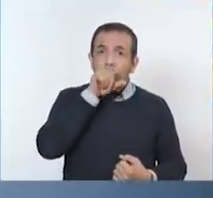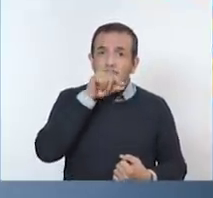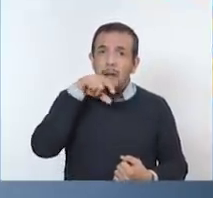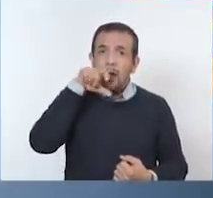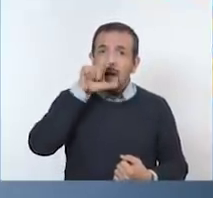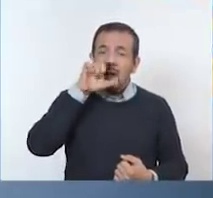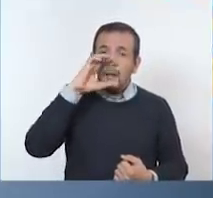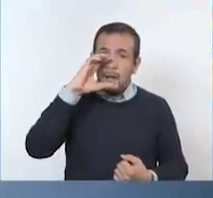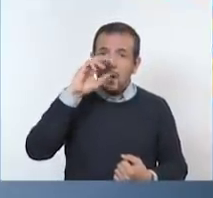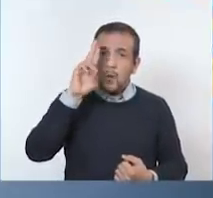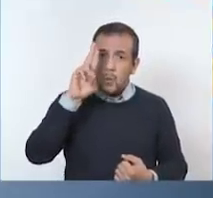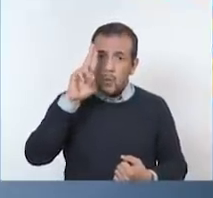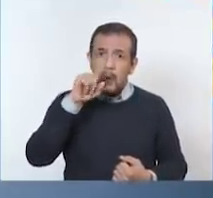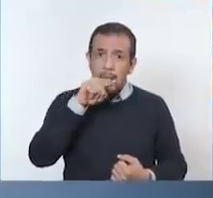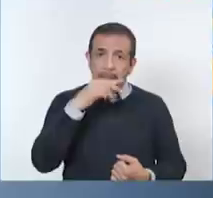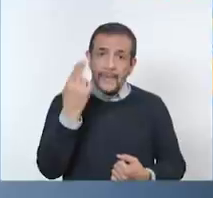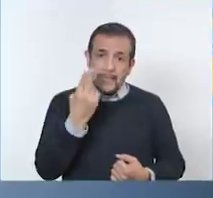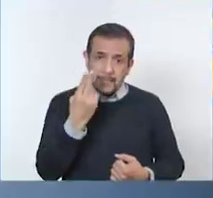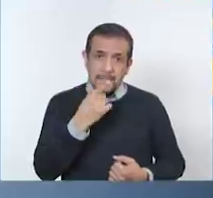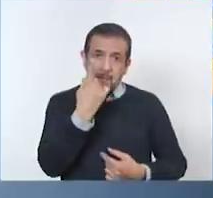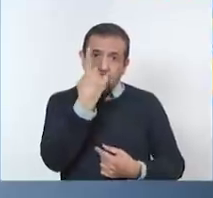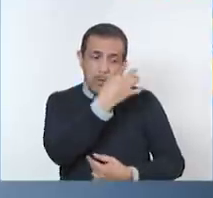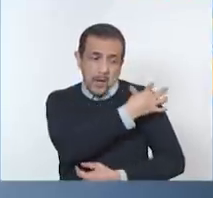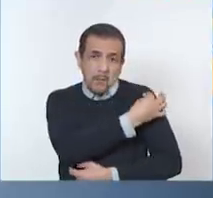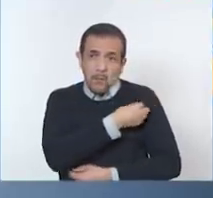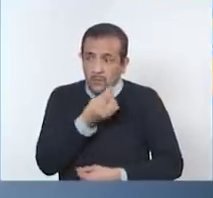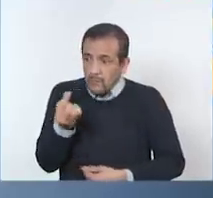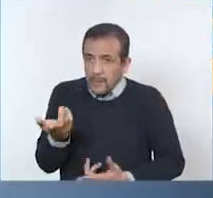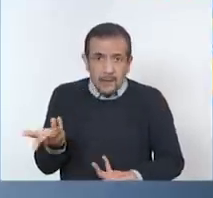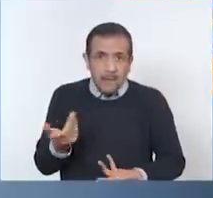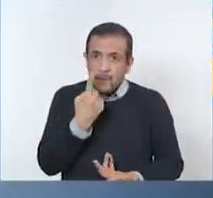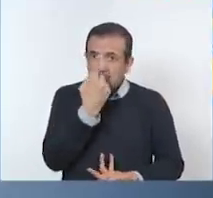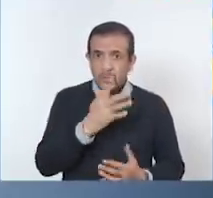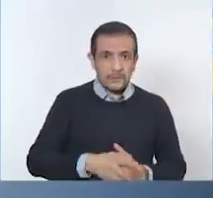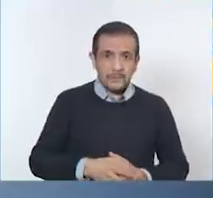Q, que en ese momento la necesitaba.